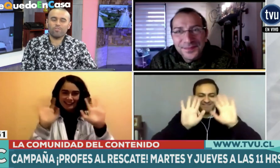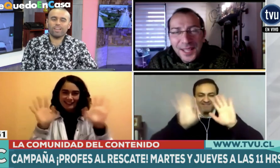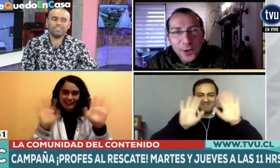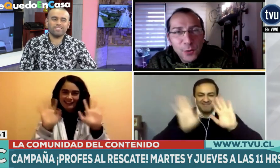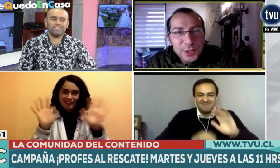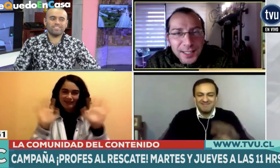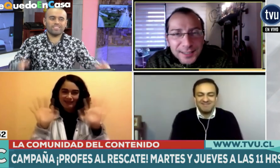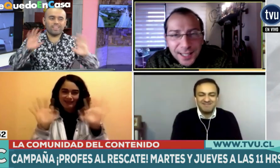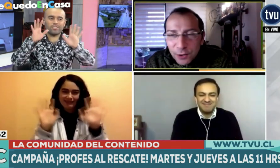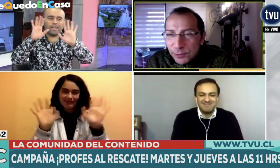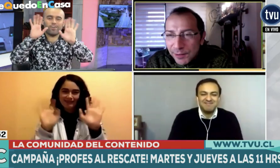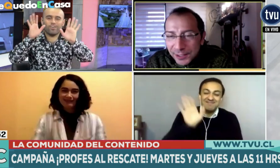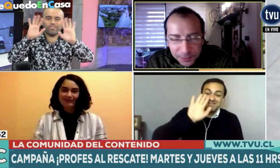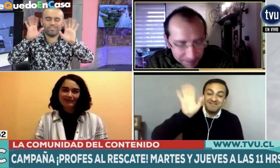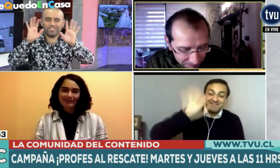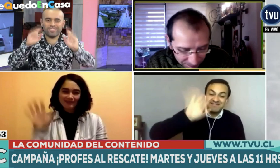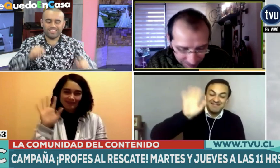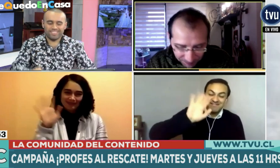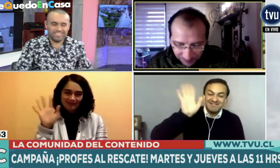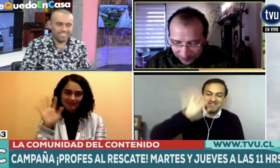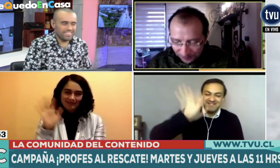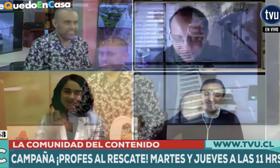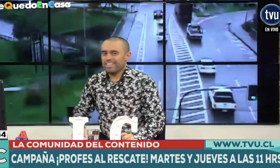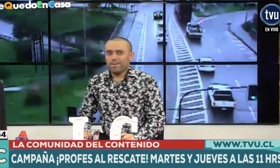Que estén muy bien. Adiós, muchas gracias, Carlos. Un abrazo.